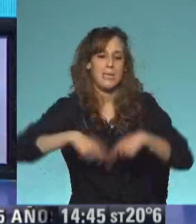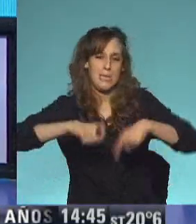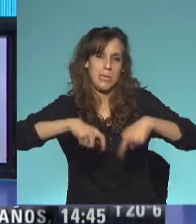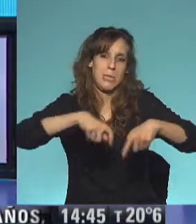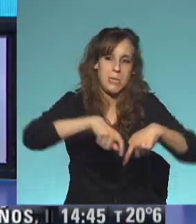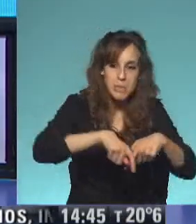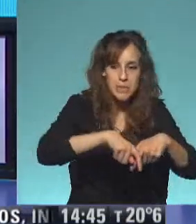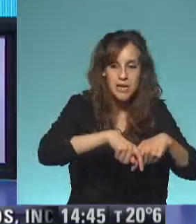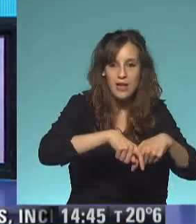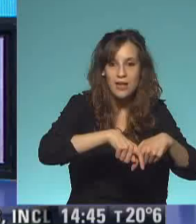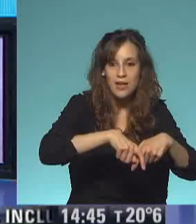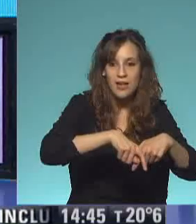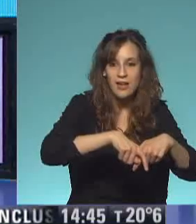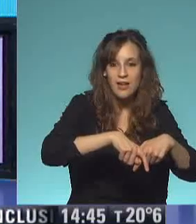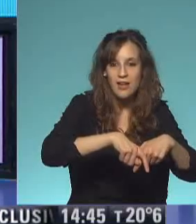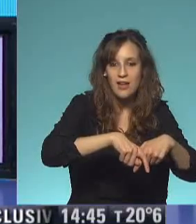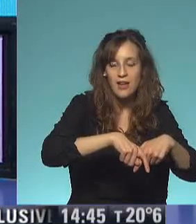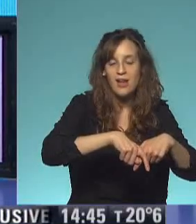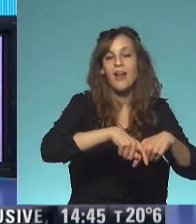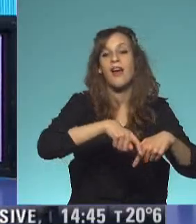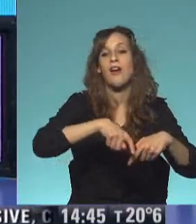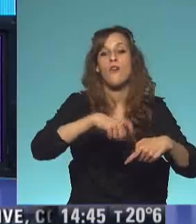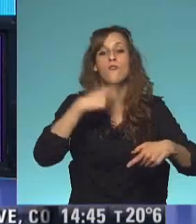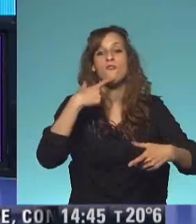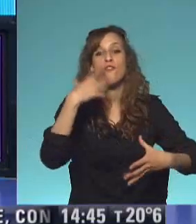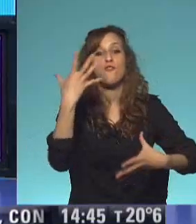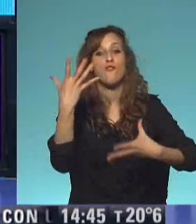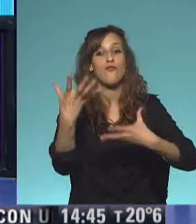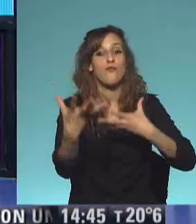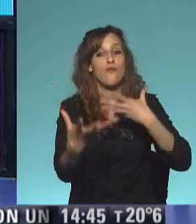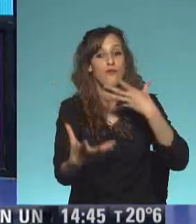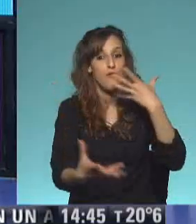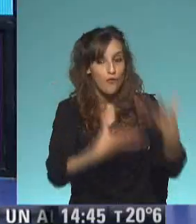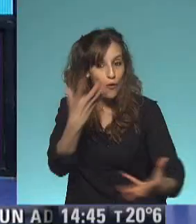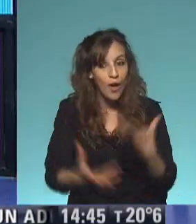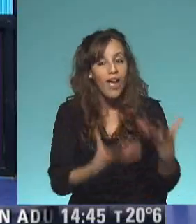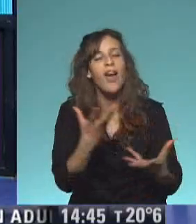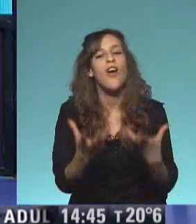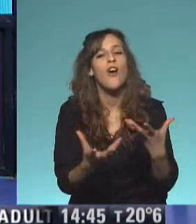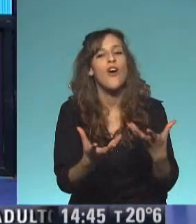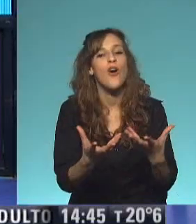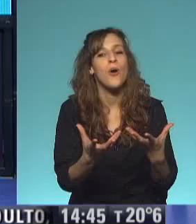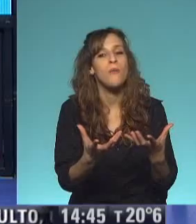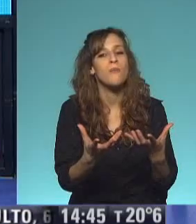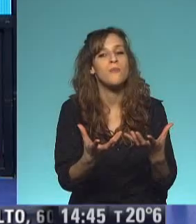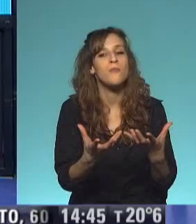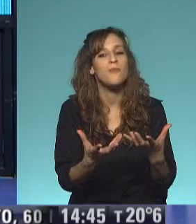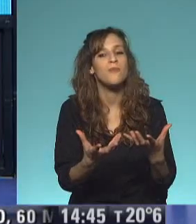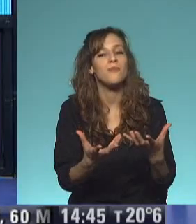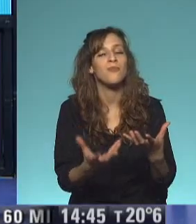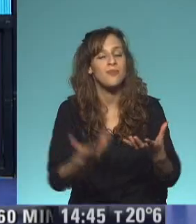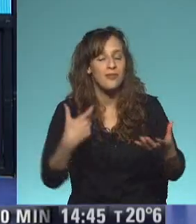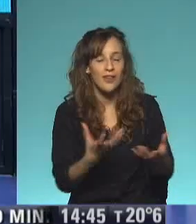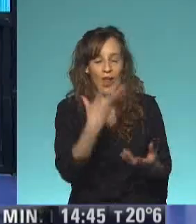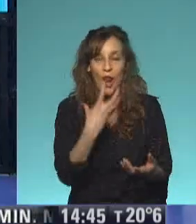El agua si quiere apagar al fuego. El fuego si quiere quemar al palo. El palo si quiere pegarle al lobo. El